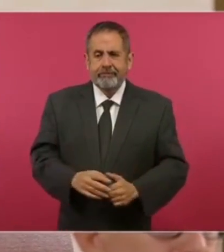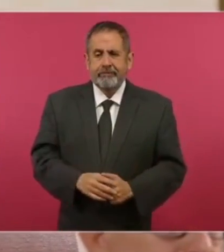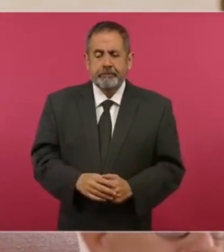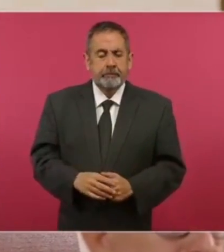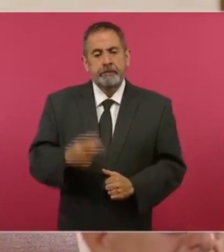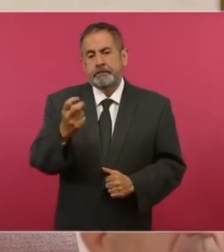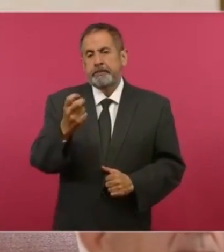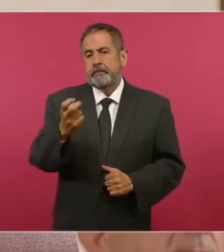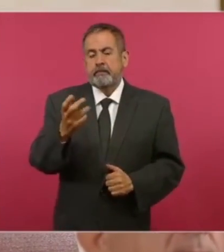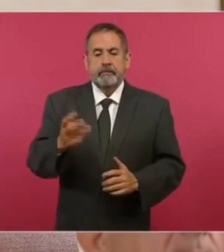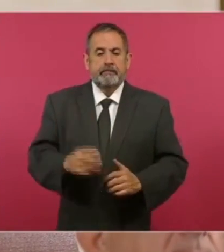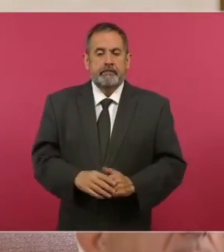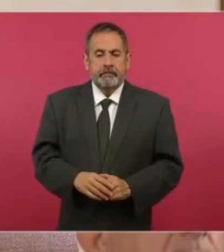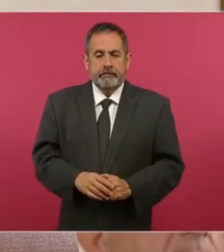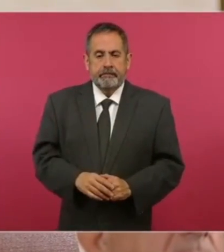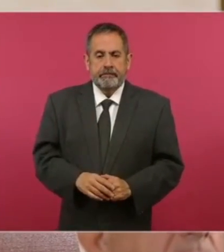Entonces,